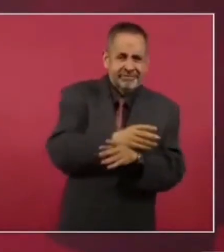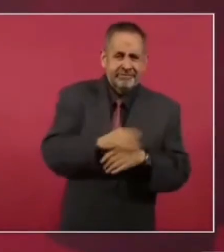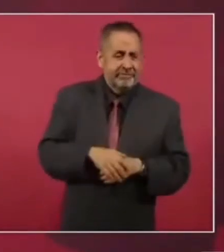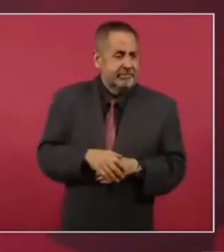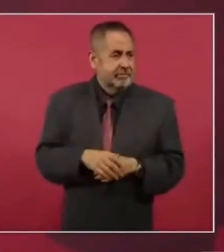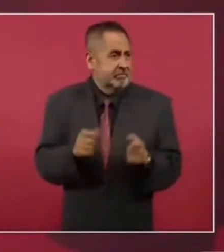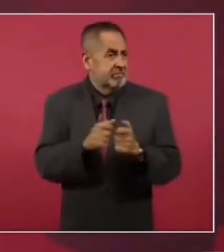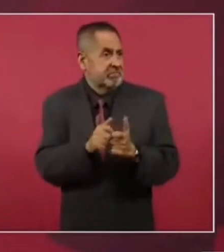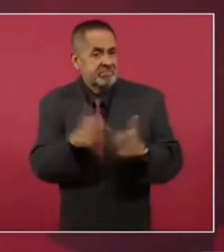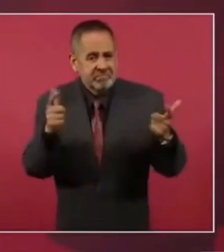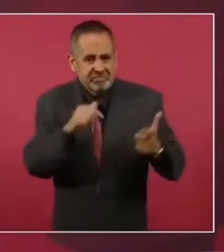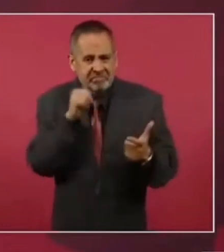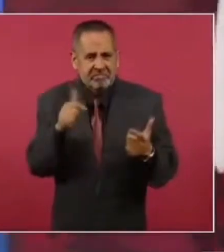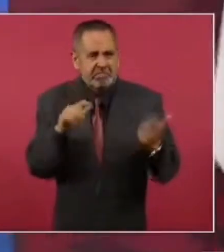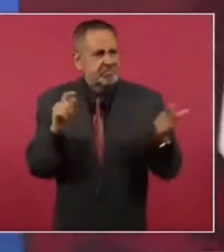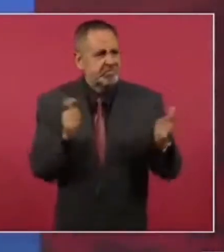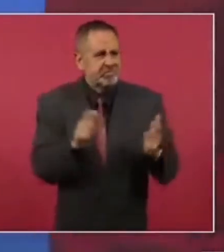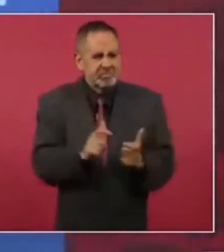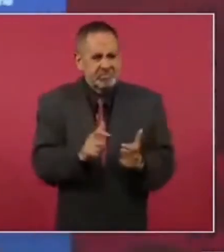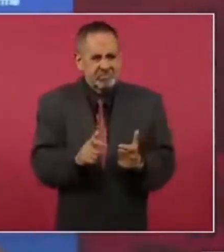la población,